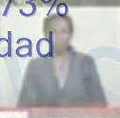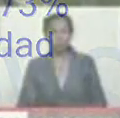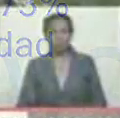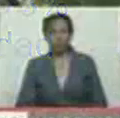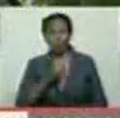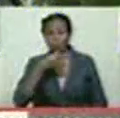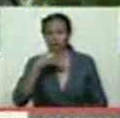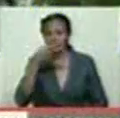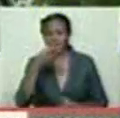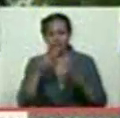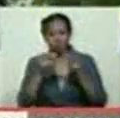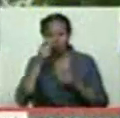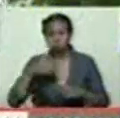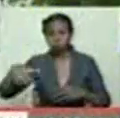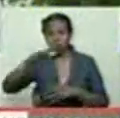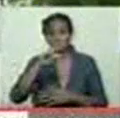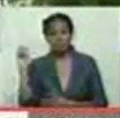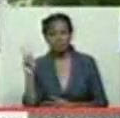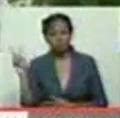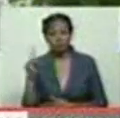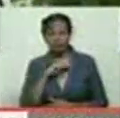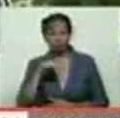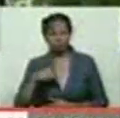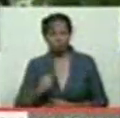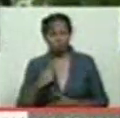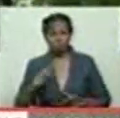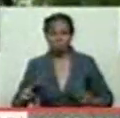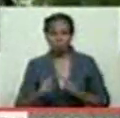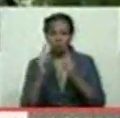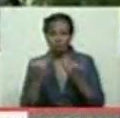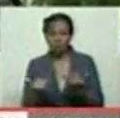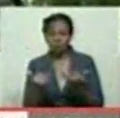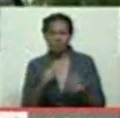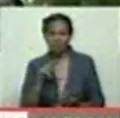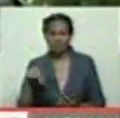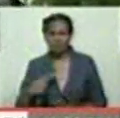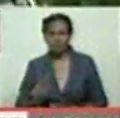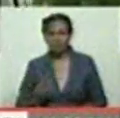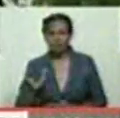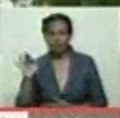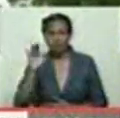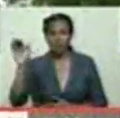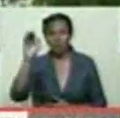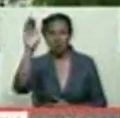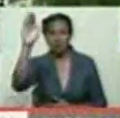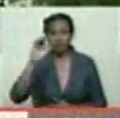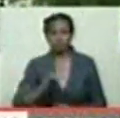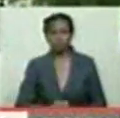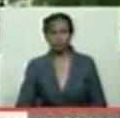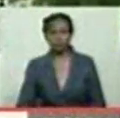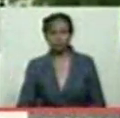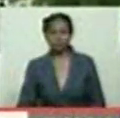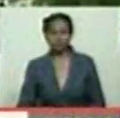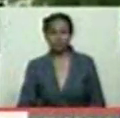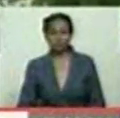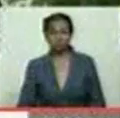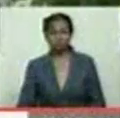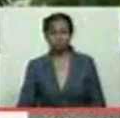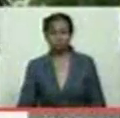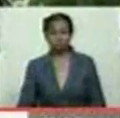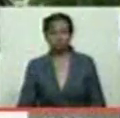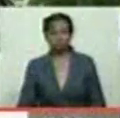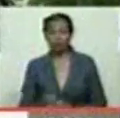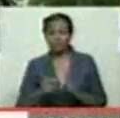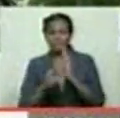Buenas tardes a todo el pueblo de Venezuela. Nos encontramos en este maravilloso